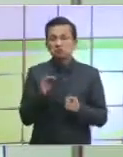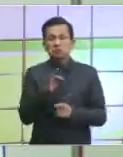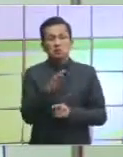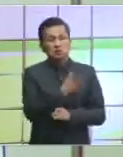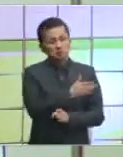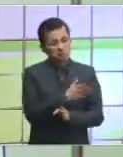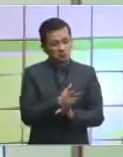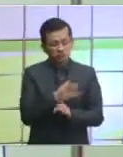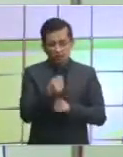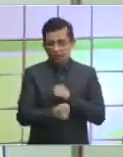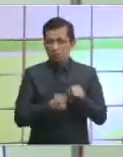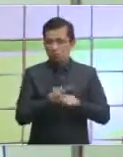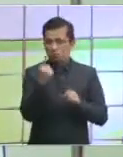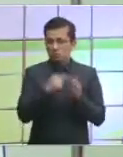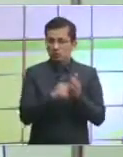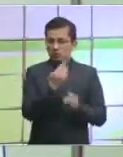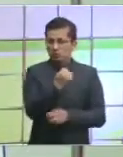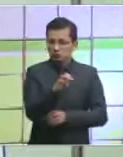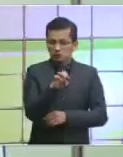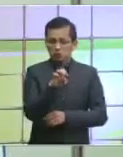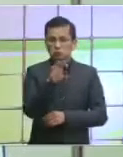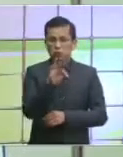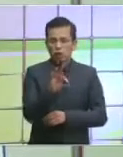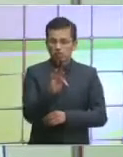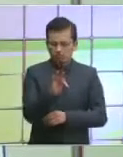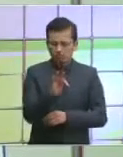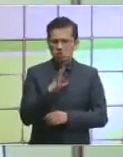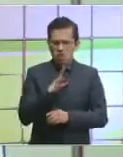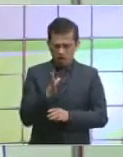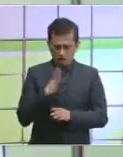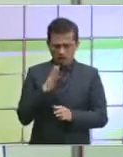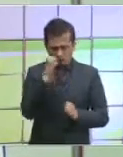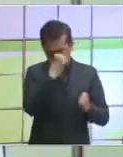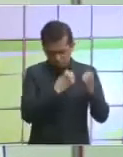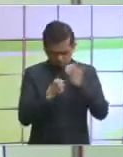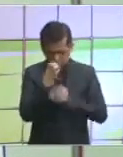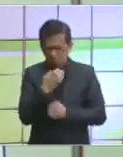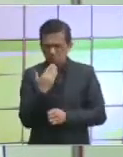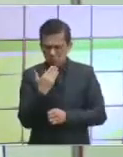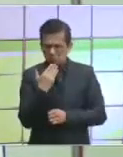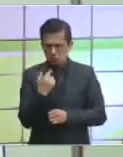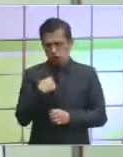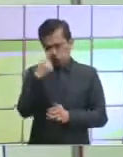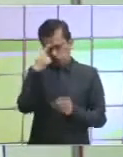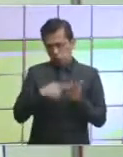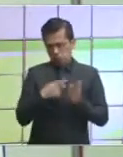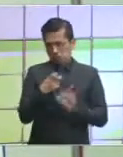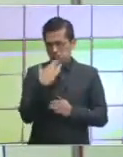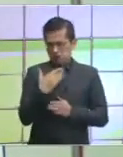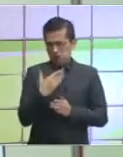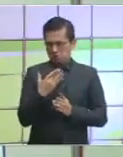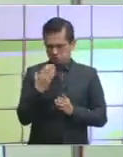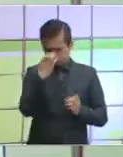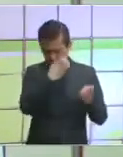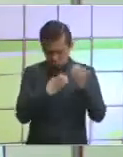40 había análisis bastante buenos yo lo hago así porque creo que eran muy buenos de sentencias don mario en la cueva